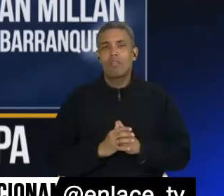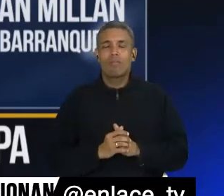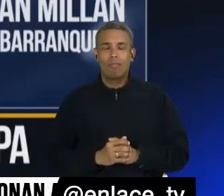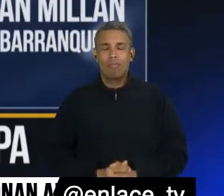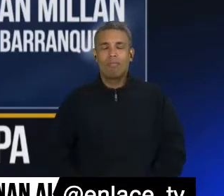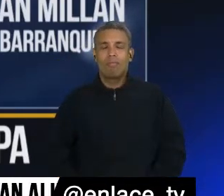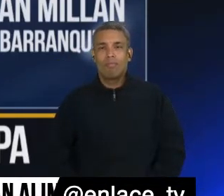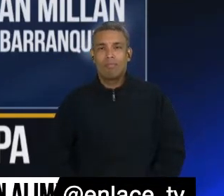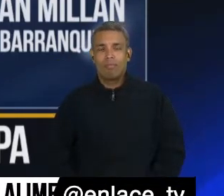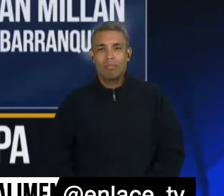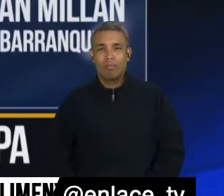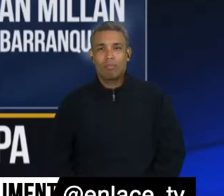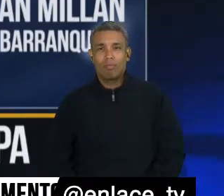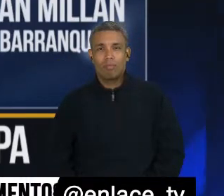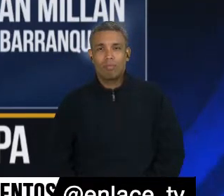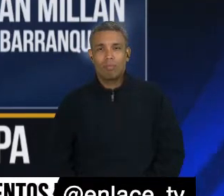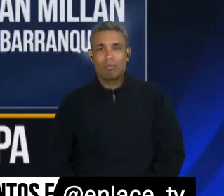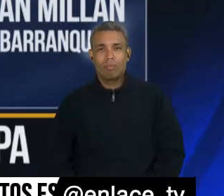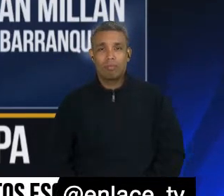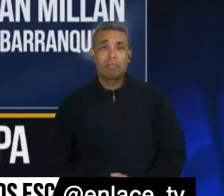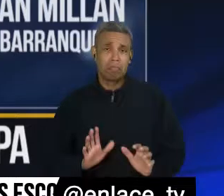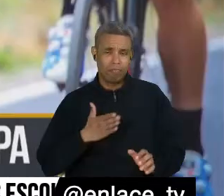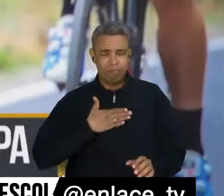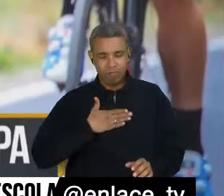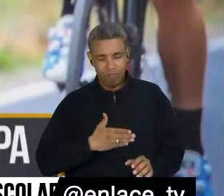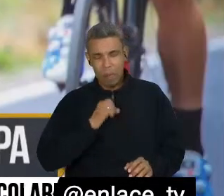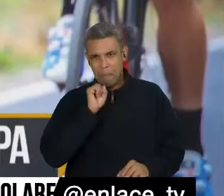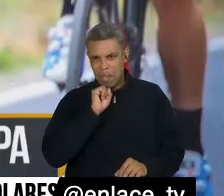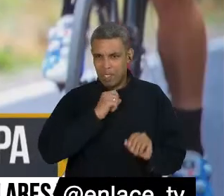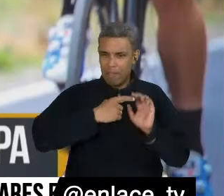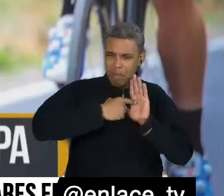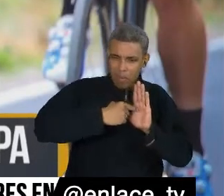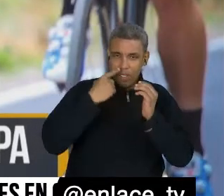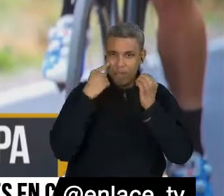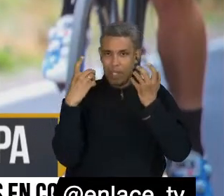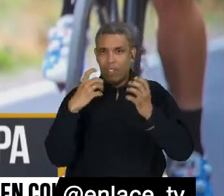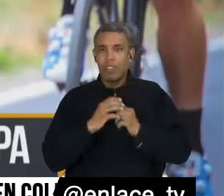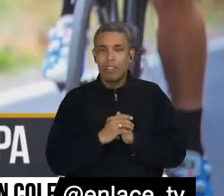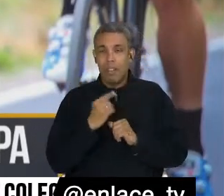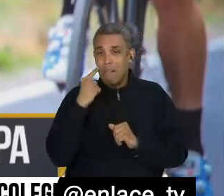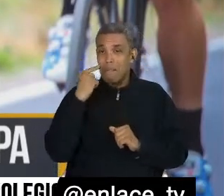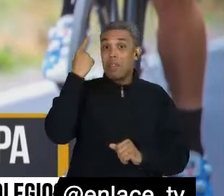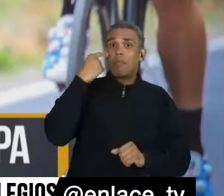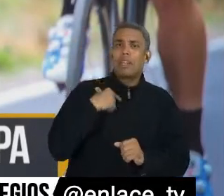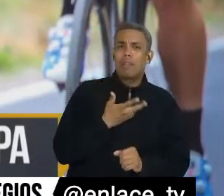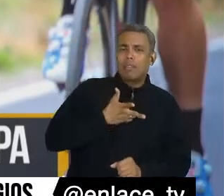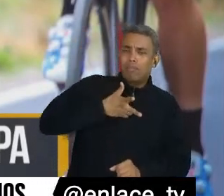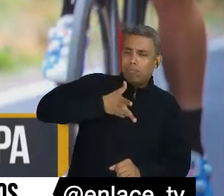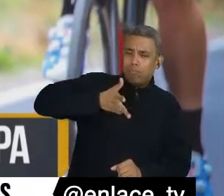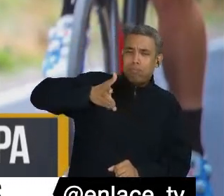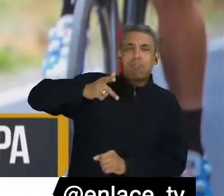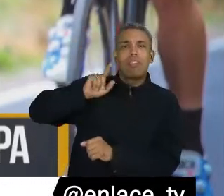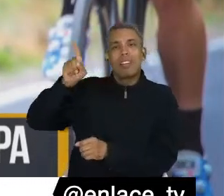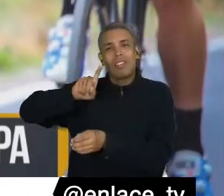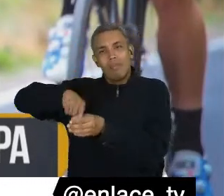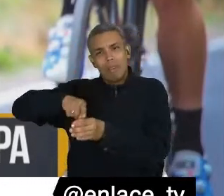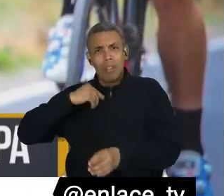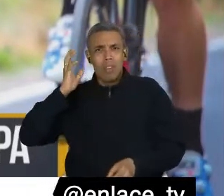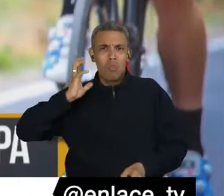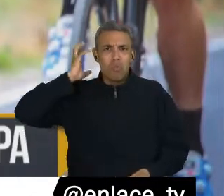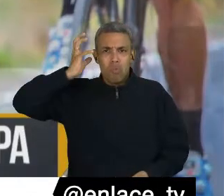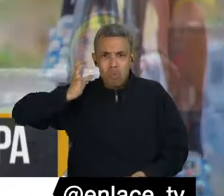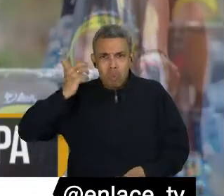Bermeja como representante de nuestra ciudad. Esta es la primera vez que Millán viaja a Europa, donde estará a la altura de los más grandes